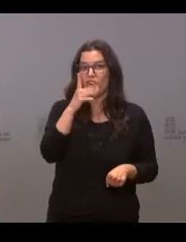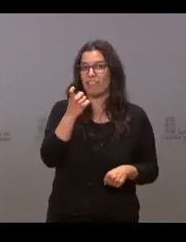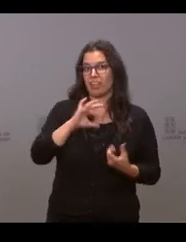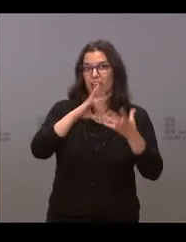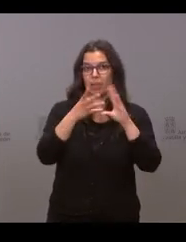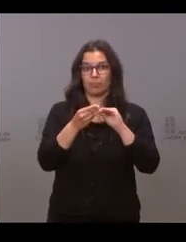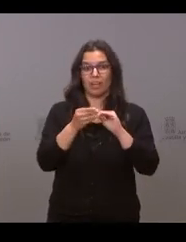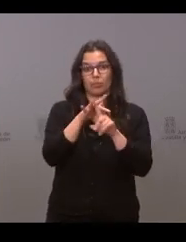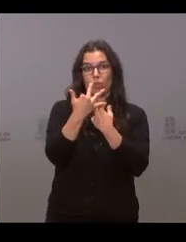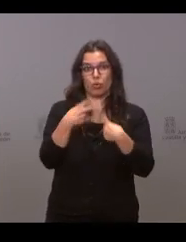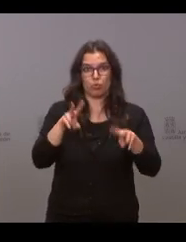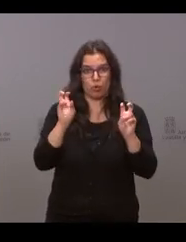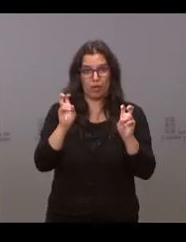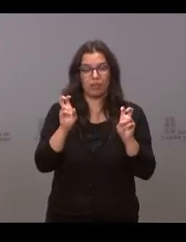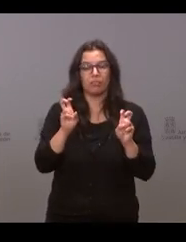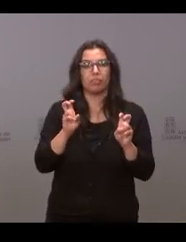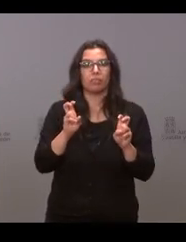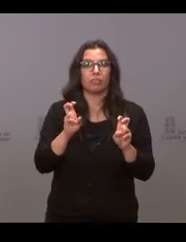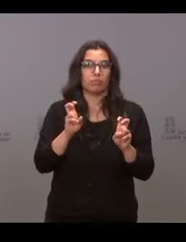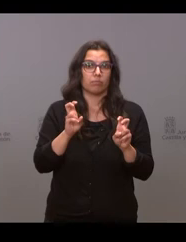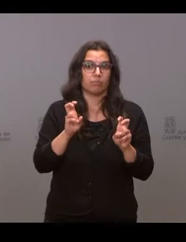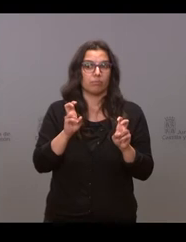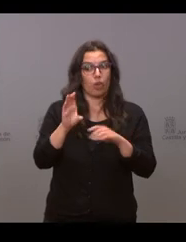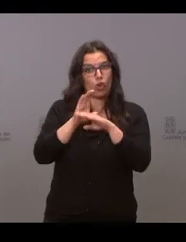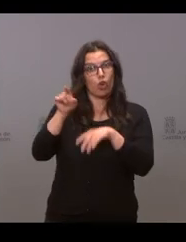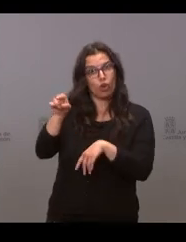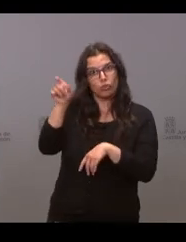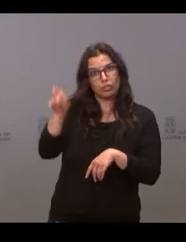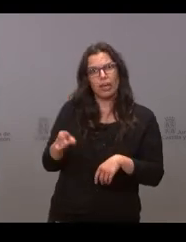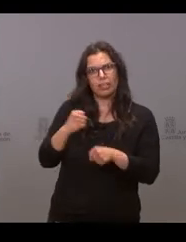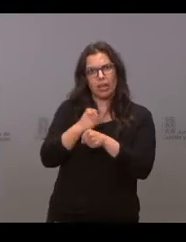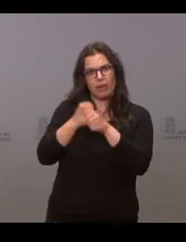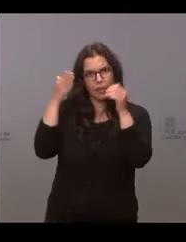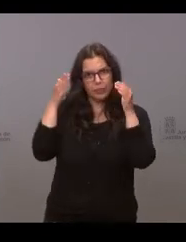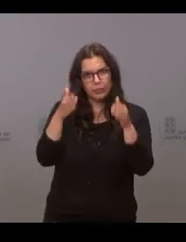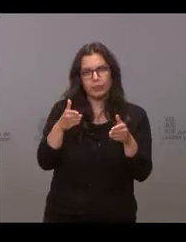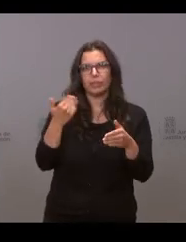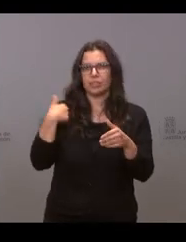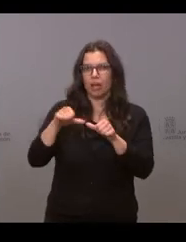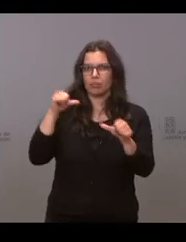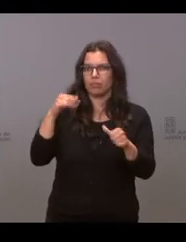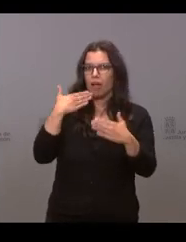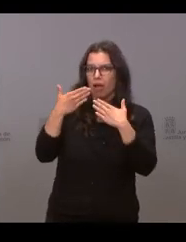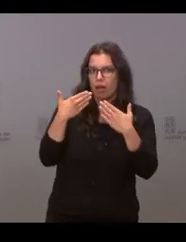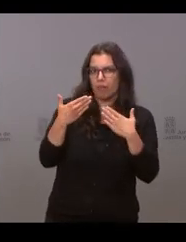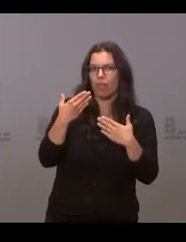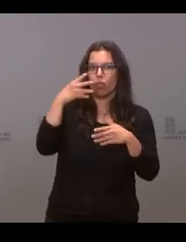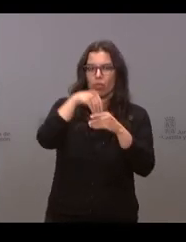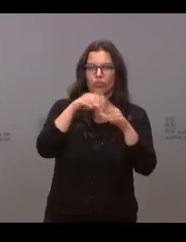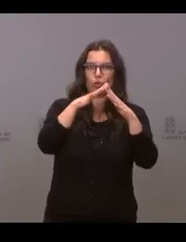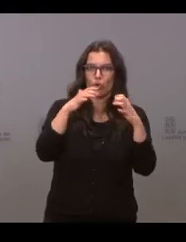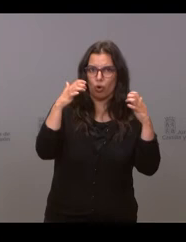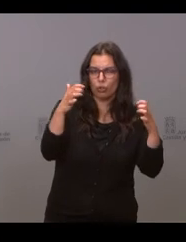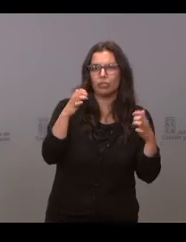las nuevas circunstancias que la consejera está trabajando en ello que hemos dialogado en el ámbito parlamentario que se está